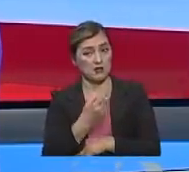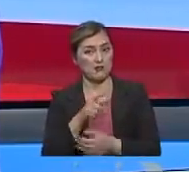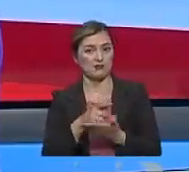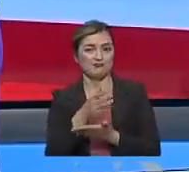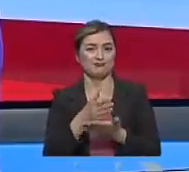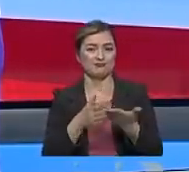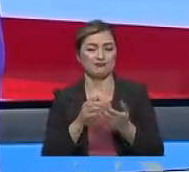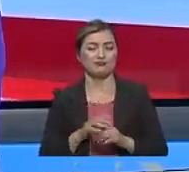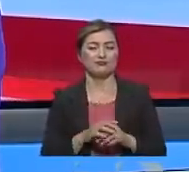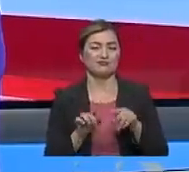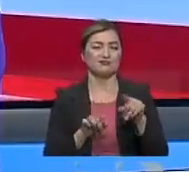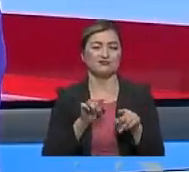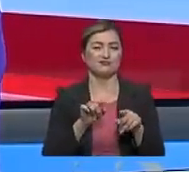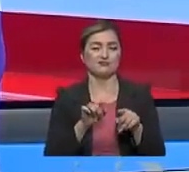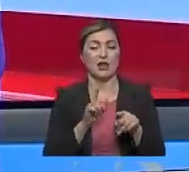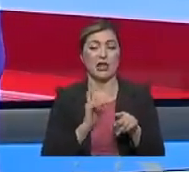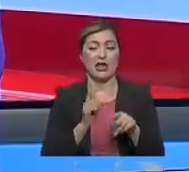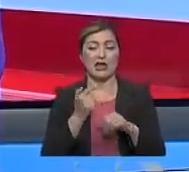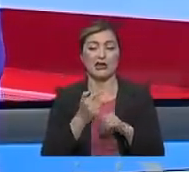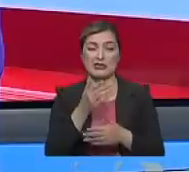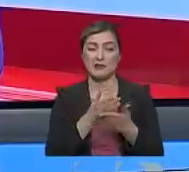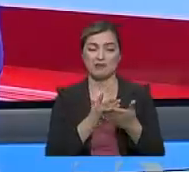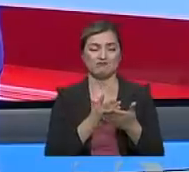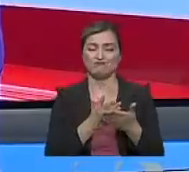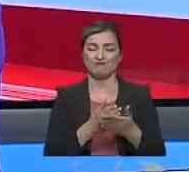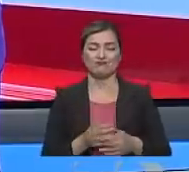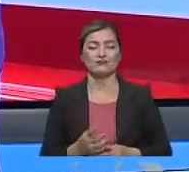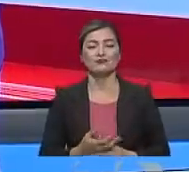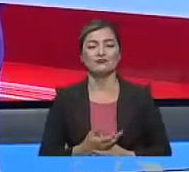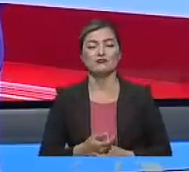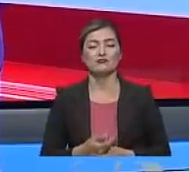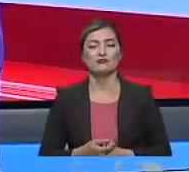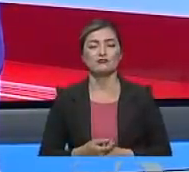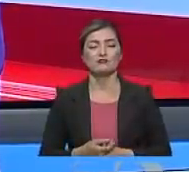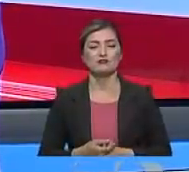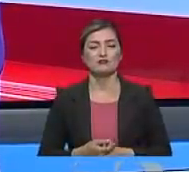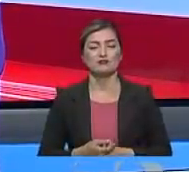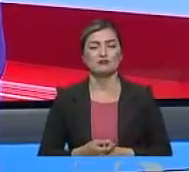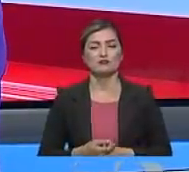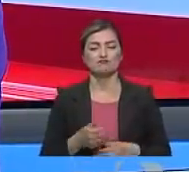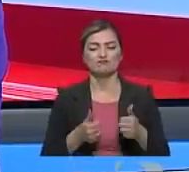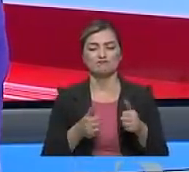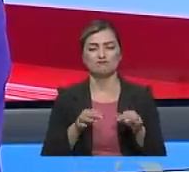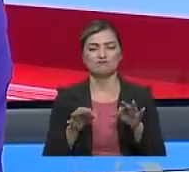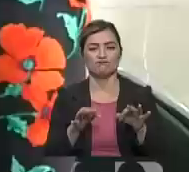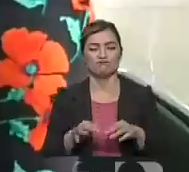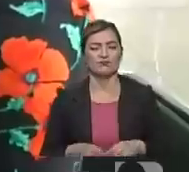hay infracciones que no están sujetas a la disminución de valores. Les contamos a continuación cuáles son.